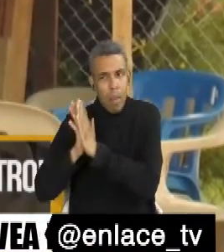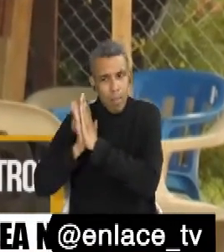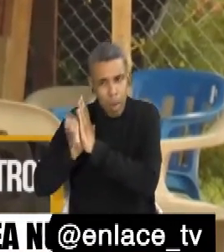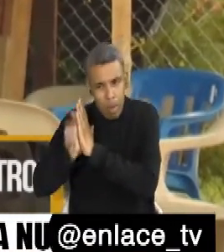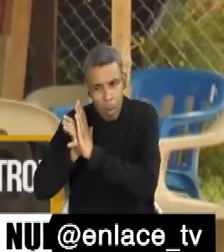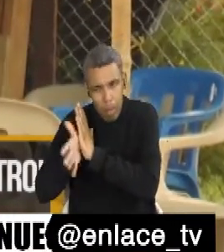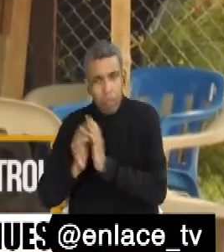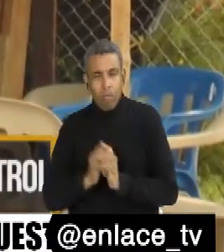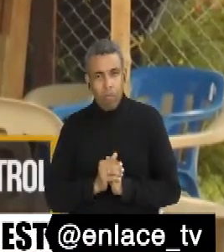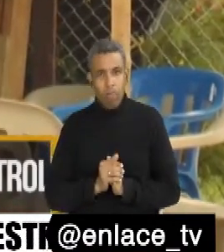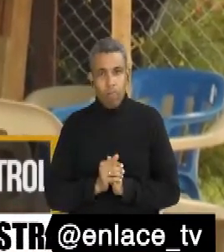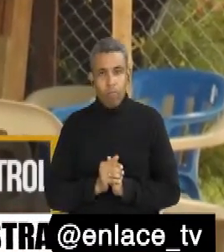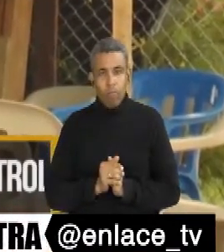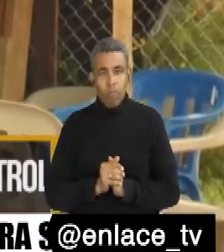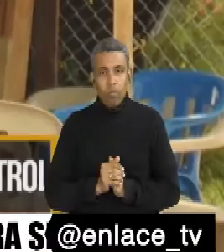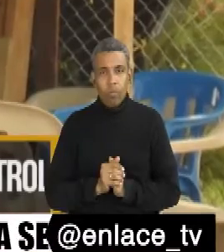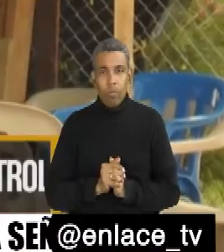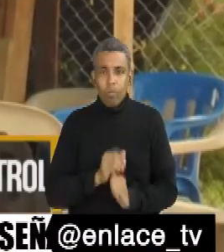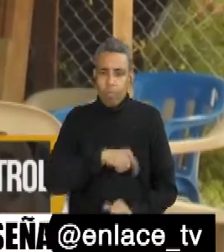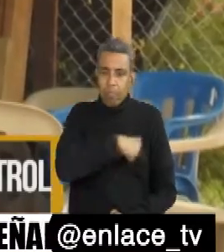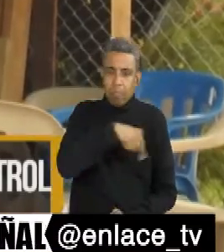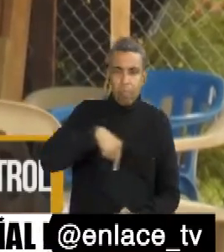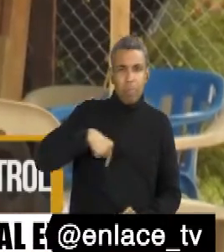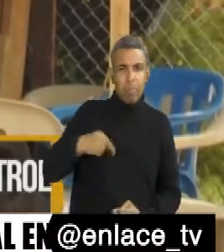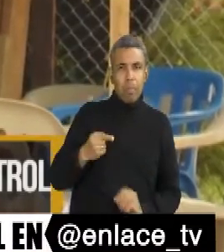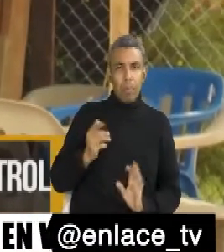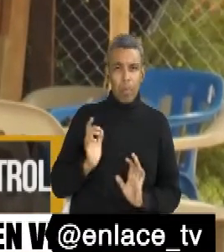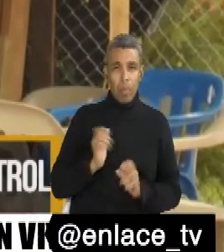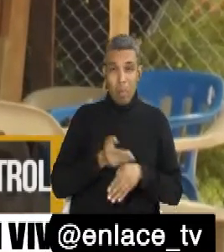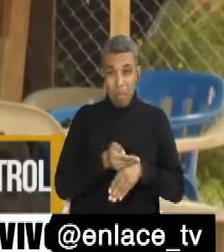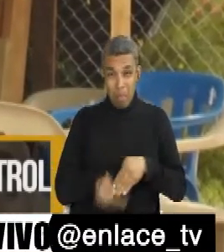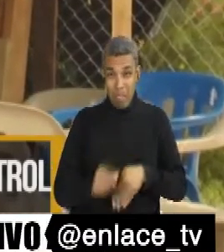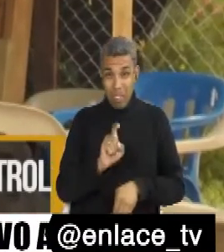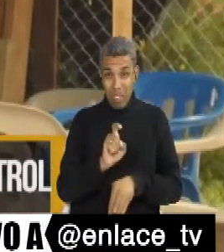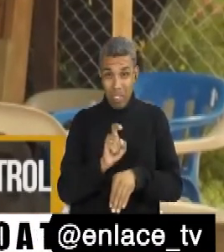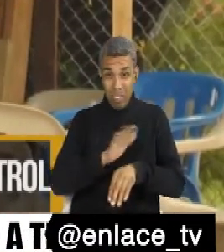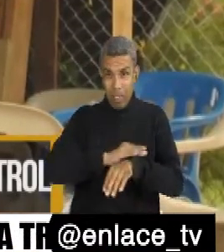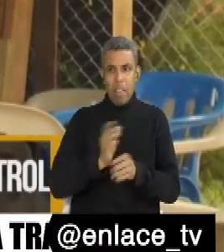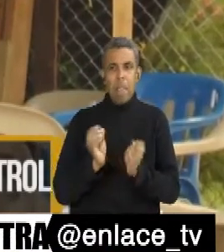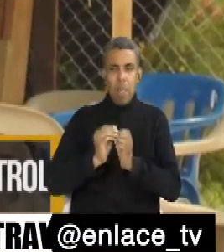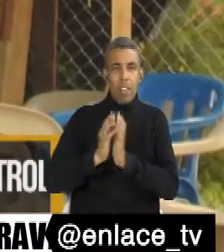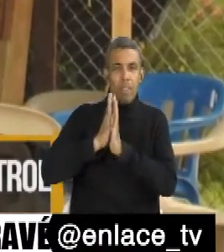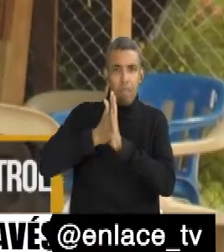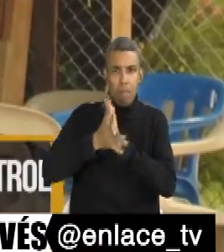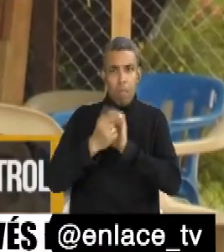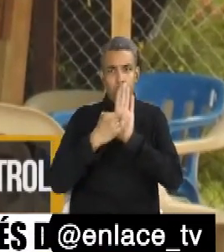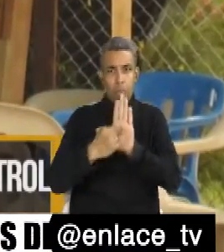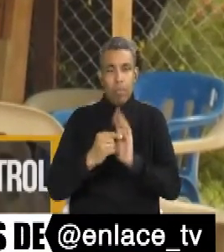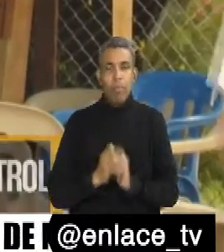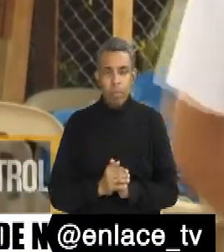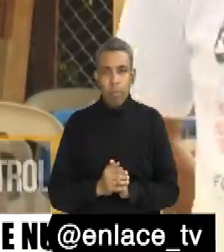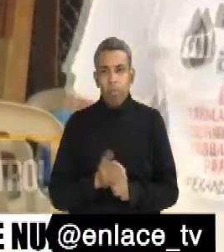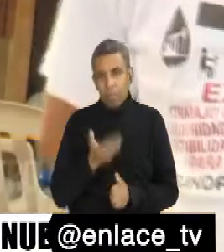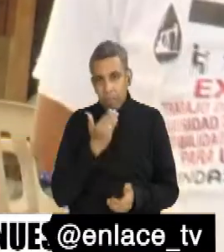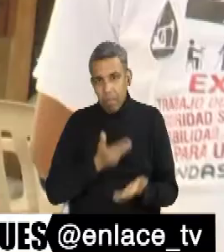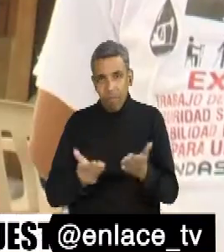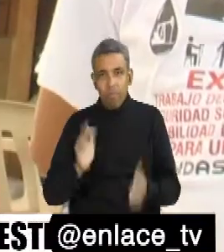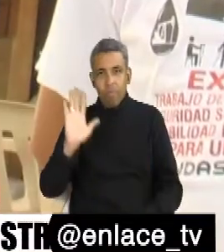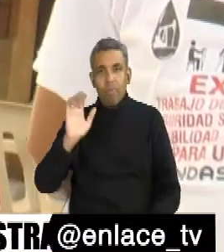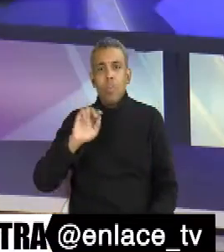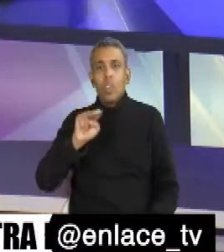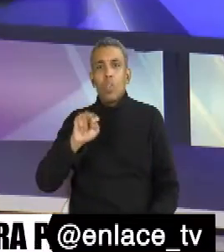avanza este proceso jurídico. Nosotros estaremos ampliando esta información en nuestra emisión de las 6 en punto de la tarde. Es por ahora un informe de Zulay Ucros para Enlace Noticias.